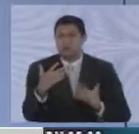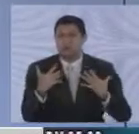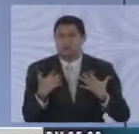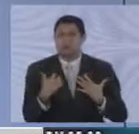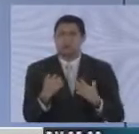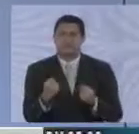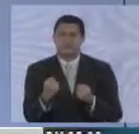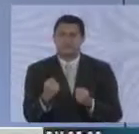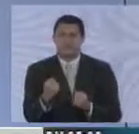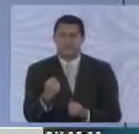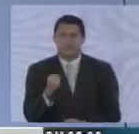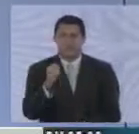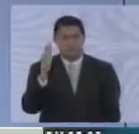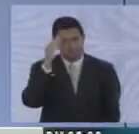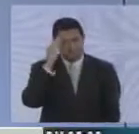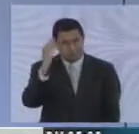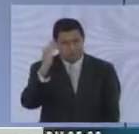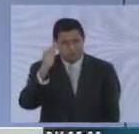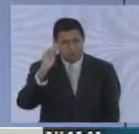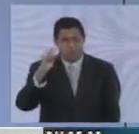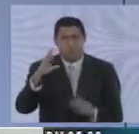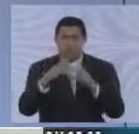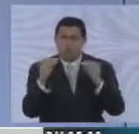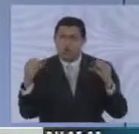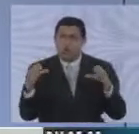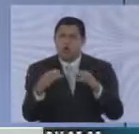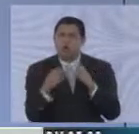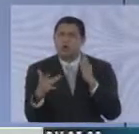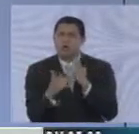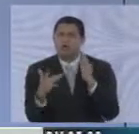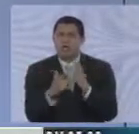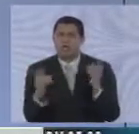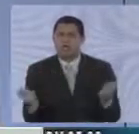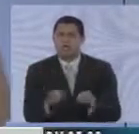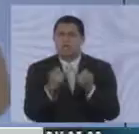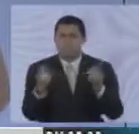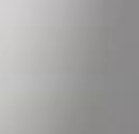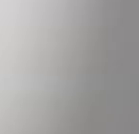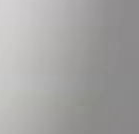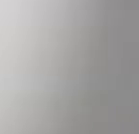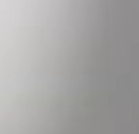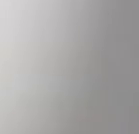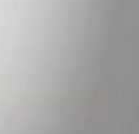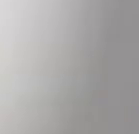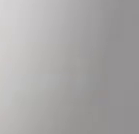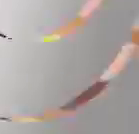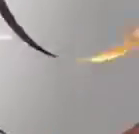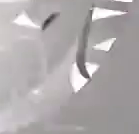Noticias Globovisión Salud. Yo me despido en nombre de todo el equipo técnico. Que tengan feliz tarde.